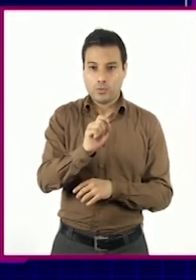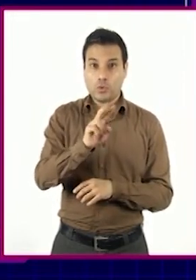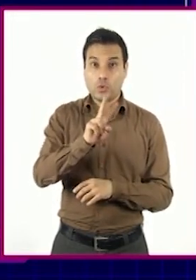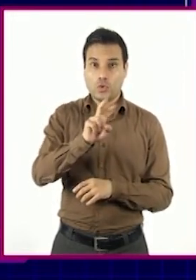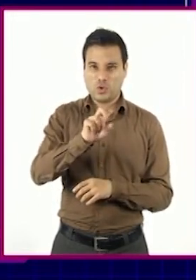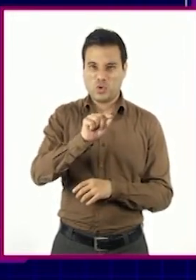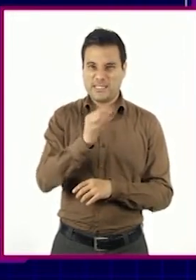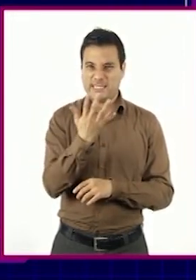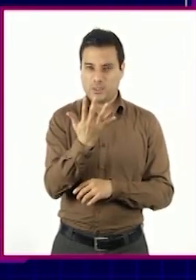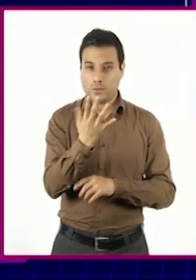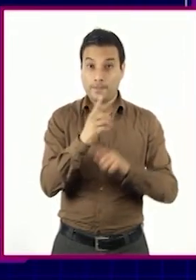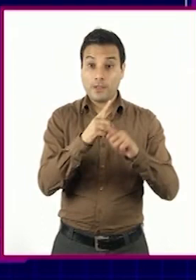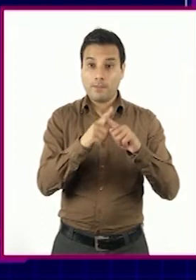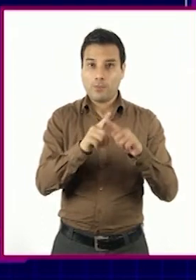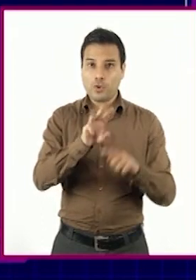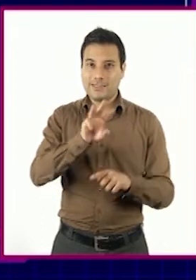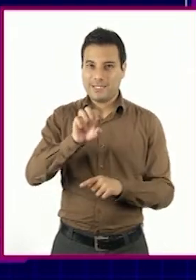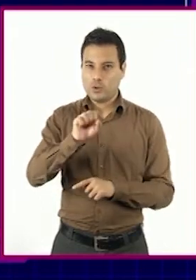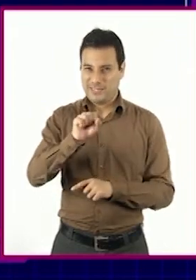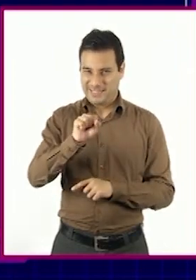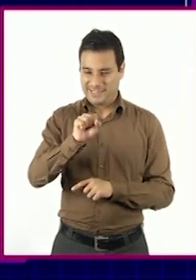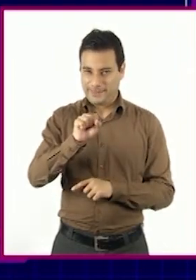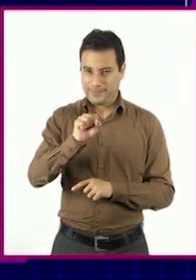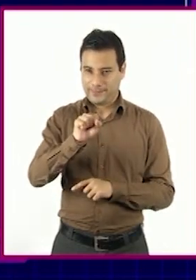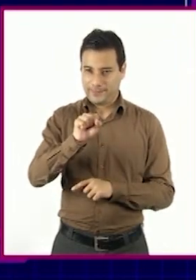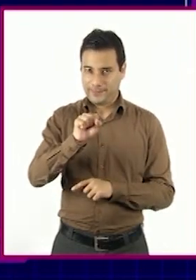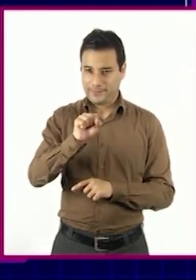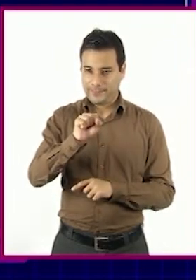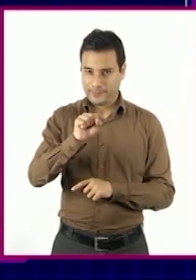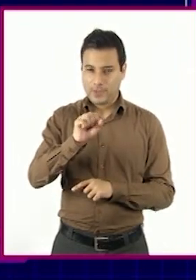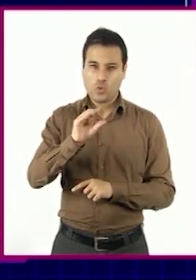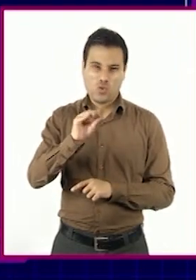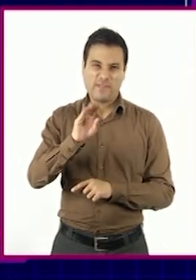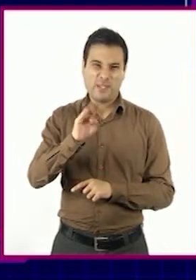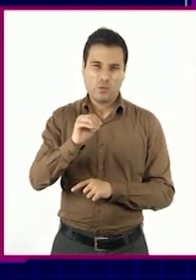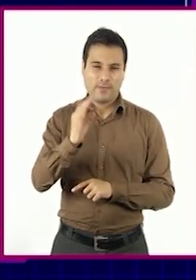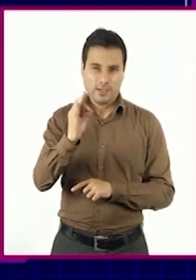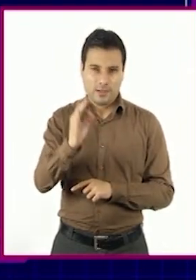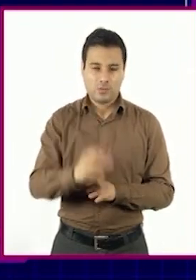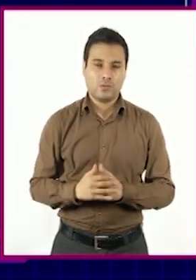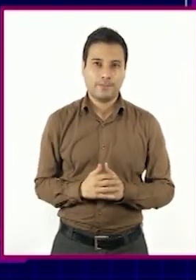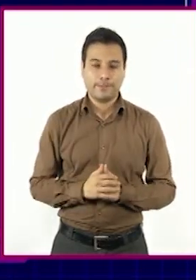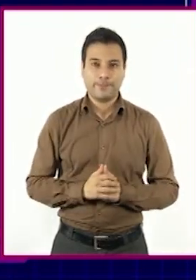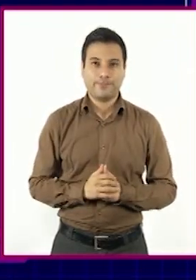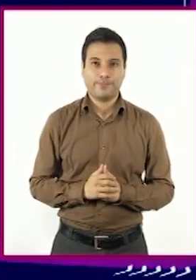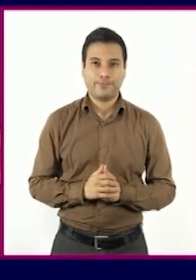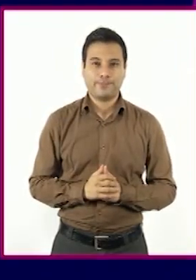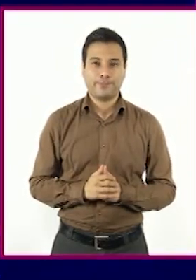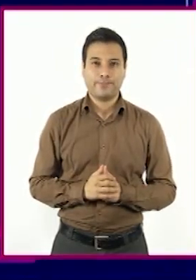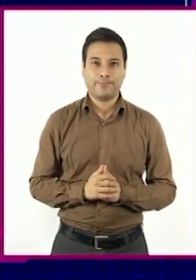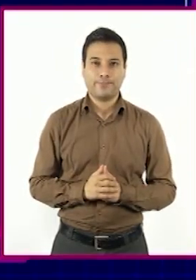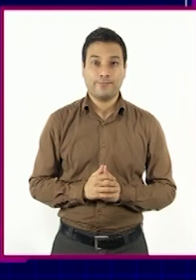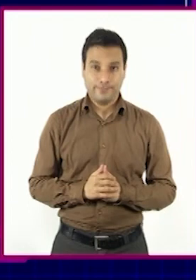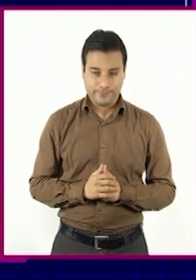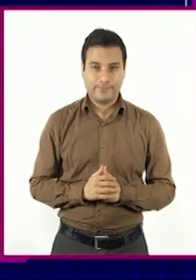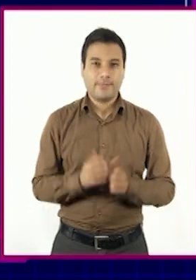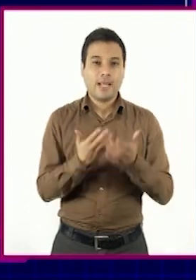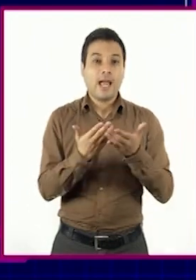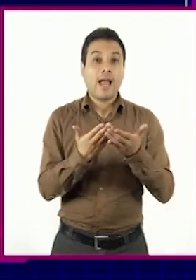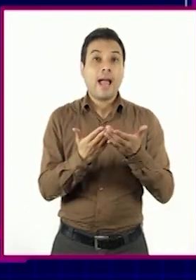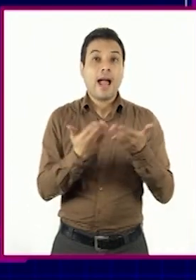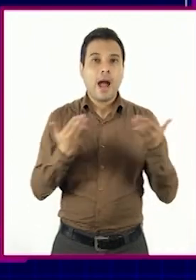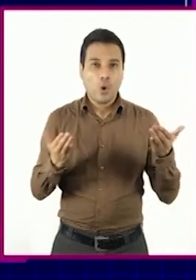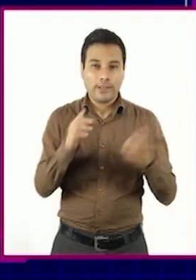0.275. Multiplicado por 360 grados, dan 99 grados. Alumnas y alumnos, para trazar las 3